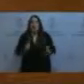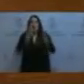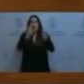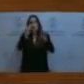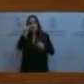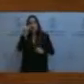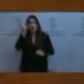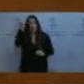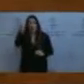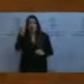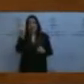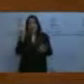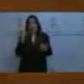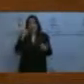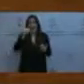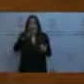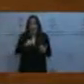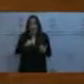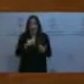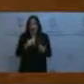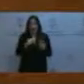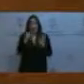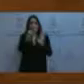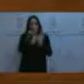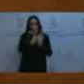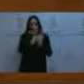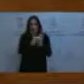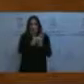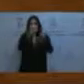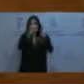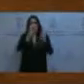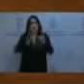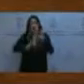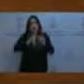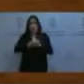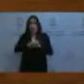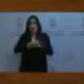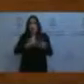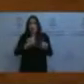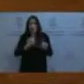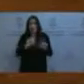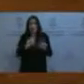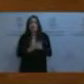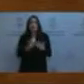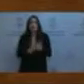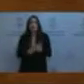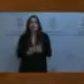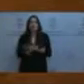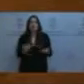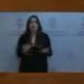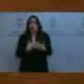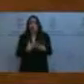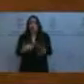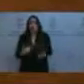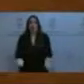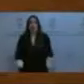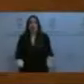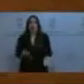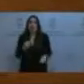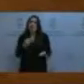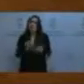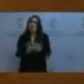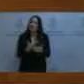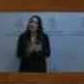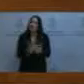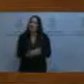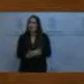que aparecen sesión tras sesión en el apartado de incumplimientos, lo que reflejan es desconfianza. Y demuestran otra cosa